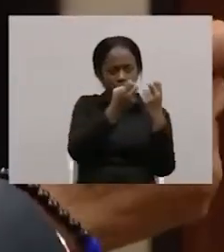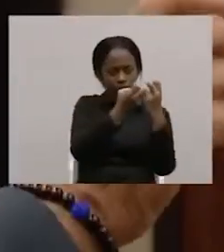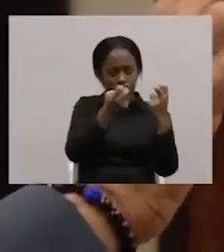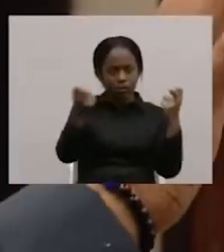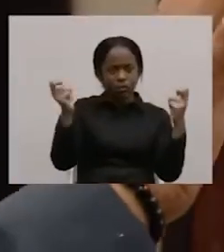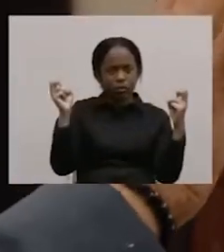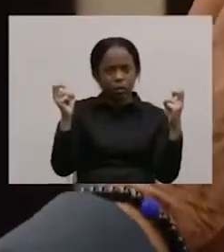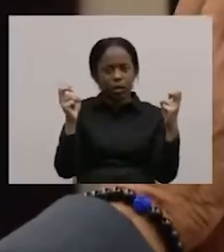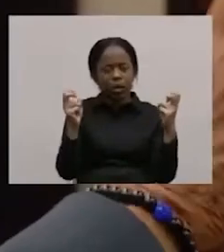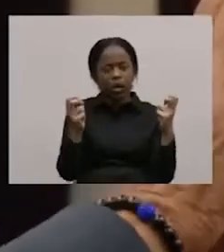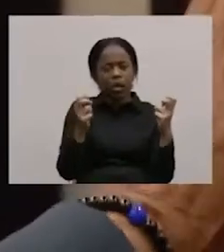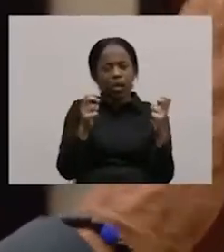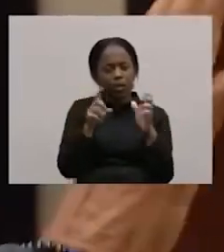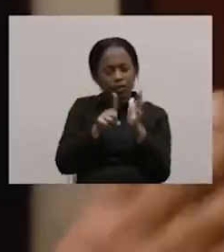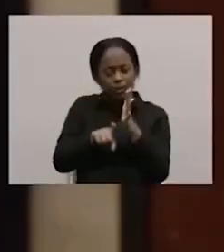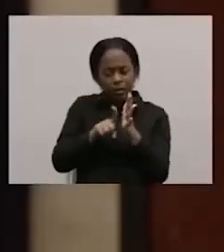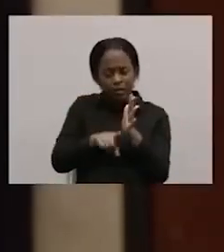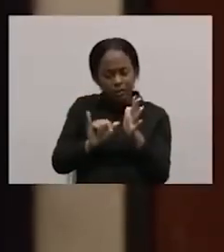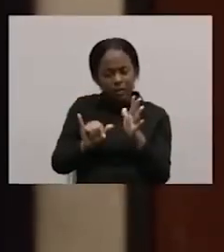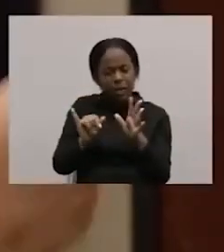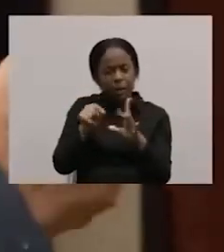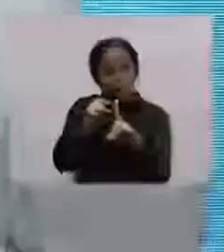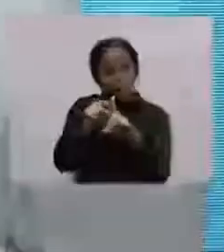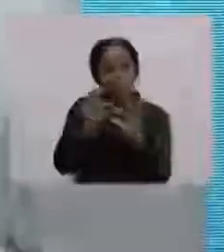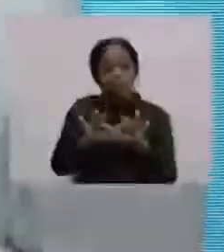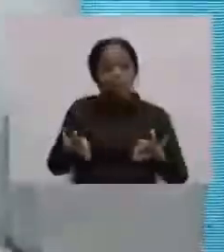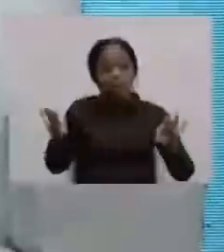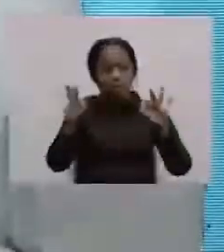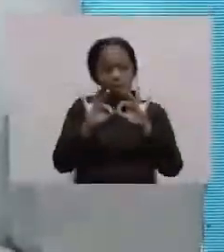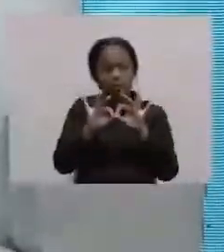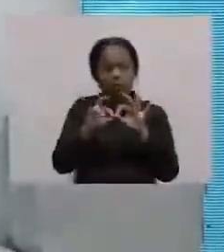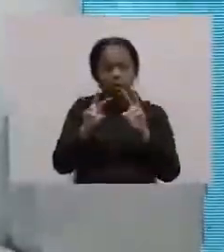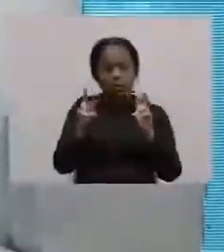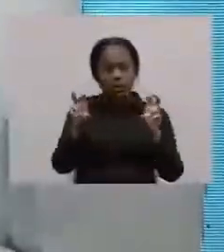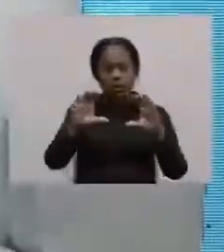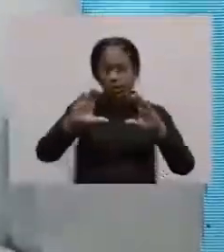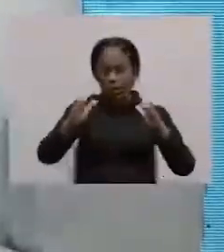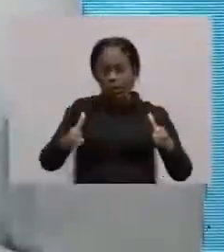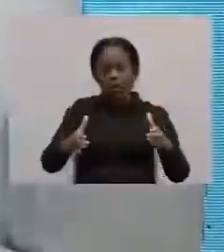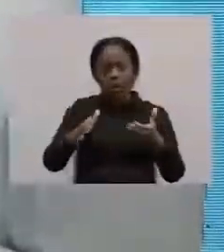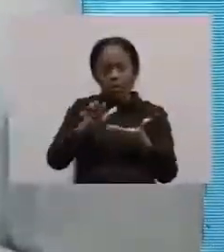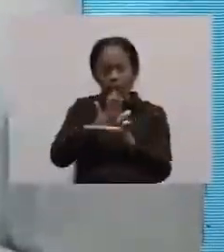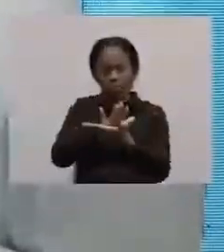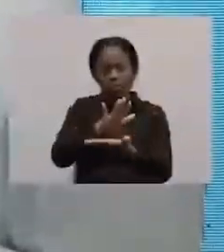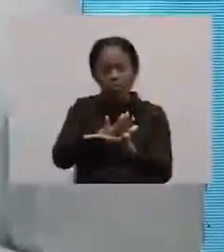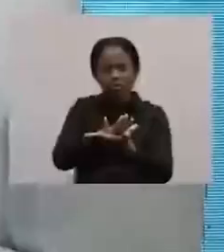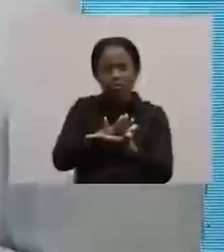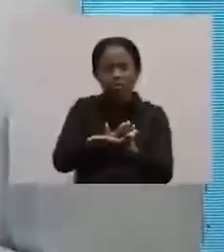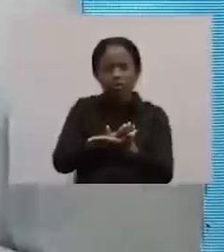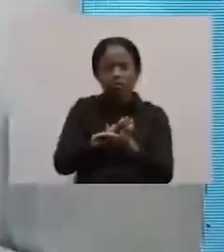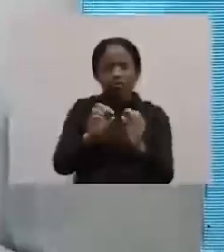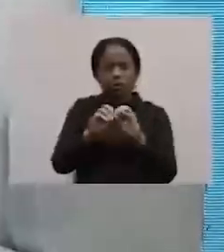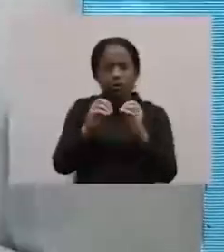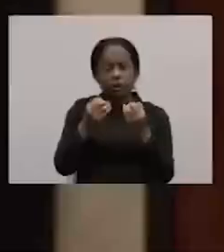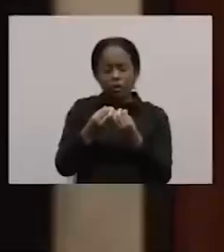analice ese aspecto tan importante de la colegiación periodística, de